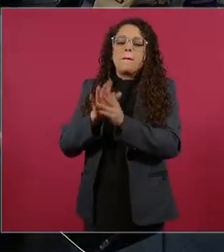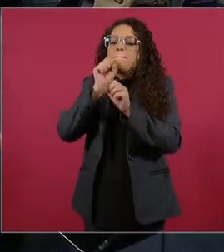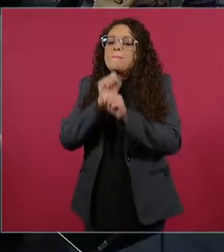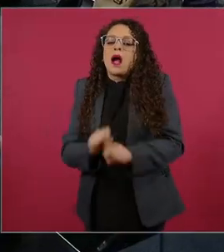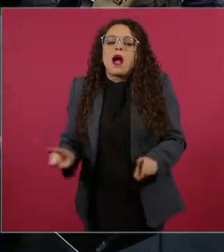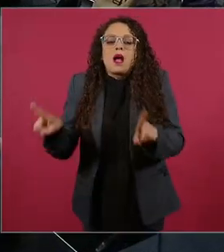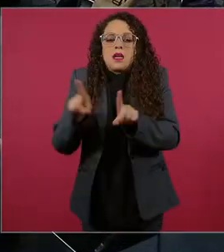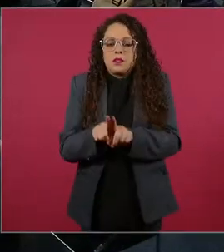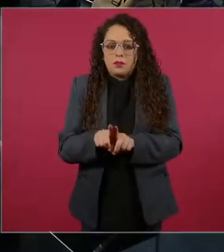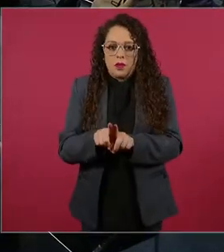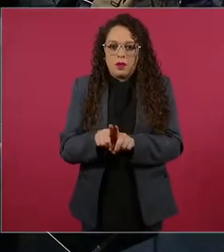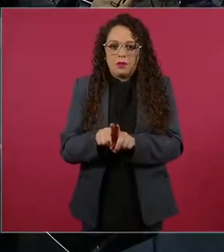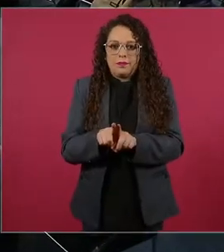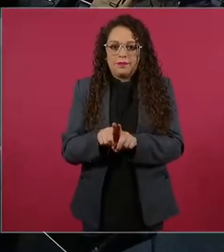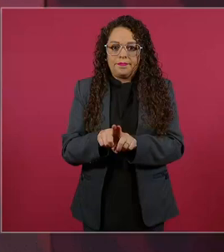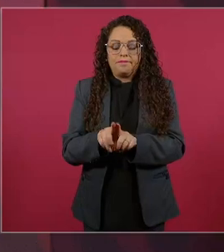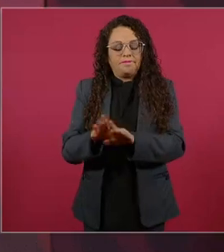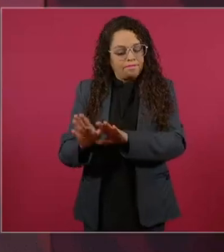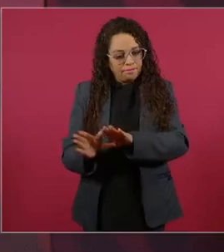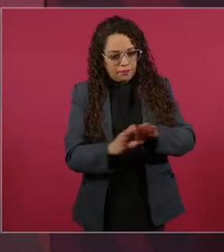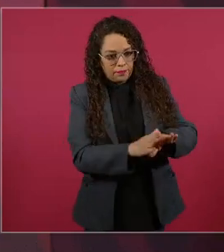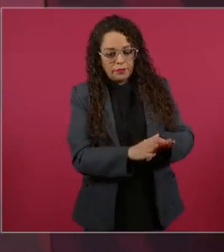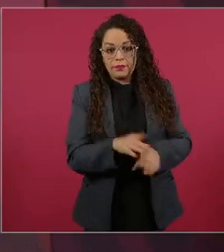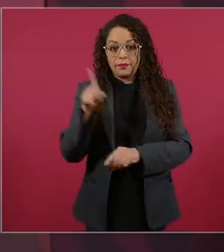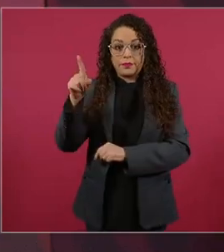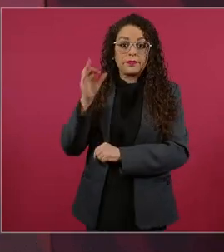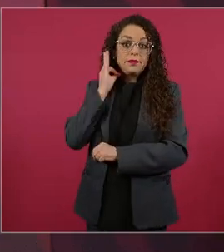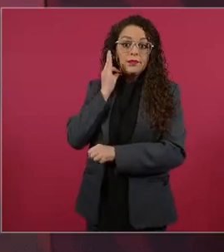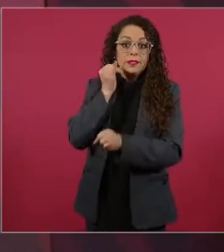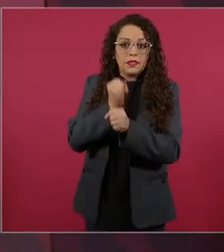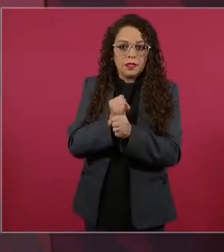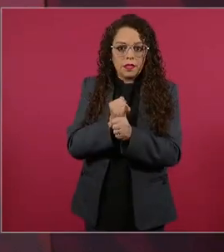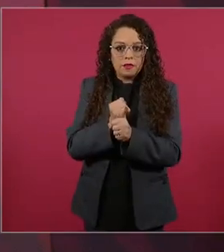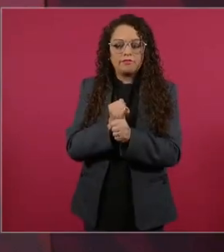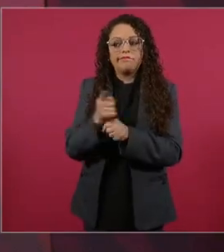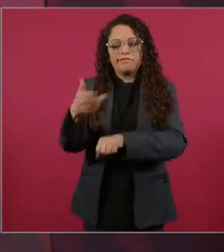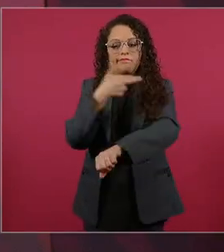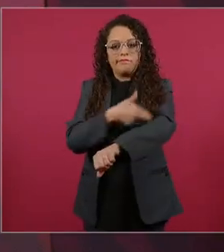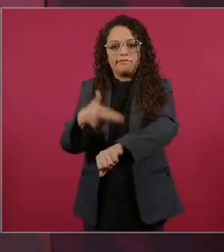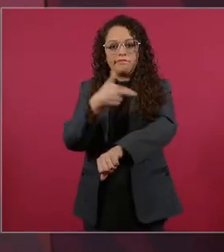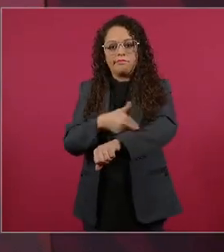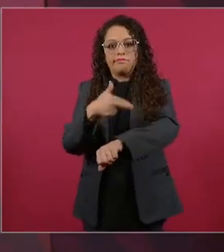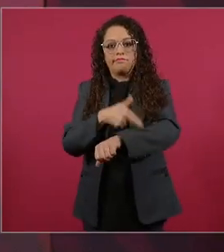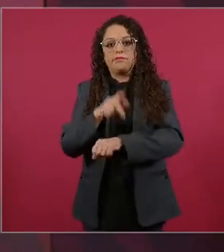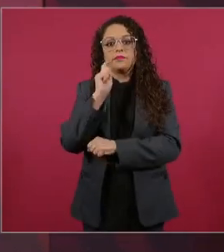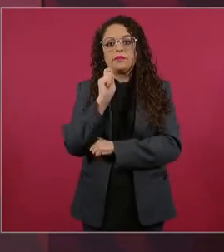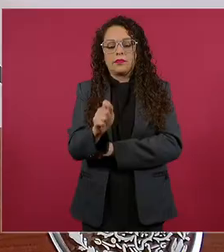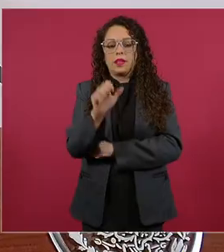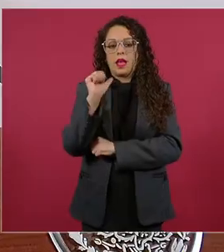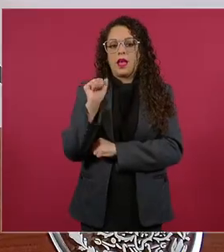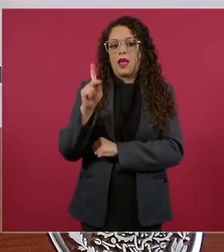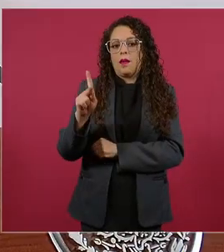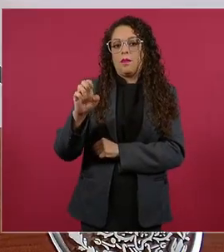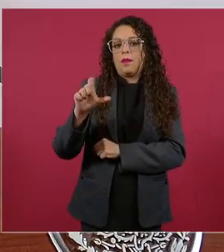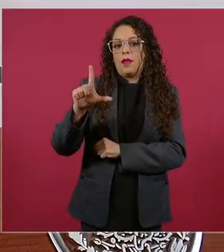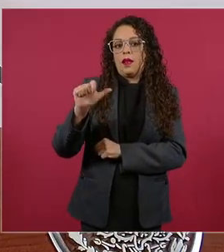apeló, y también es muy raro, porque eso sucedió hace